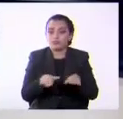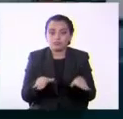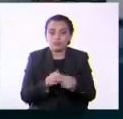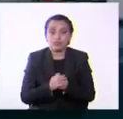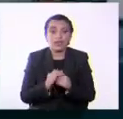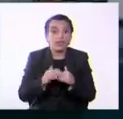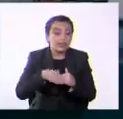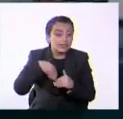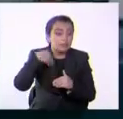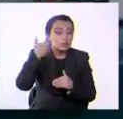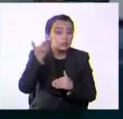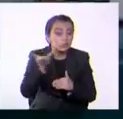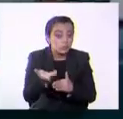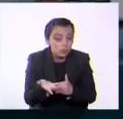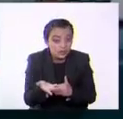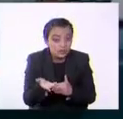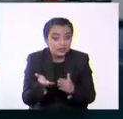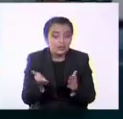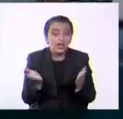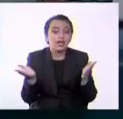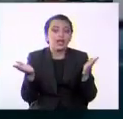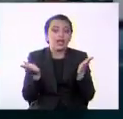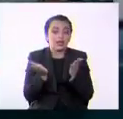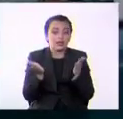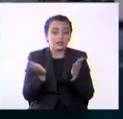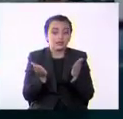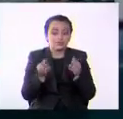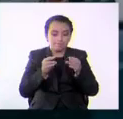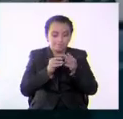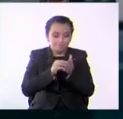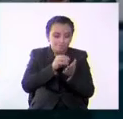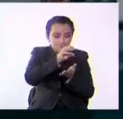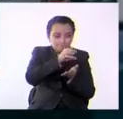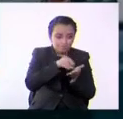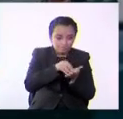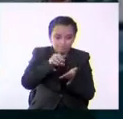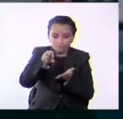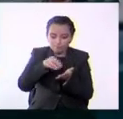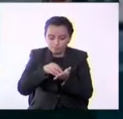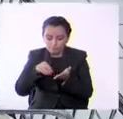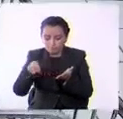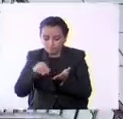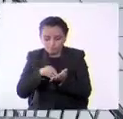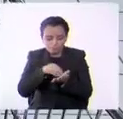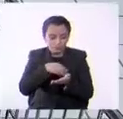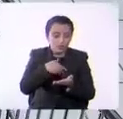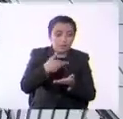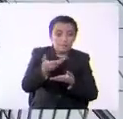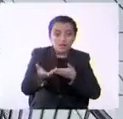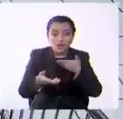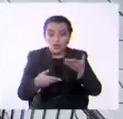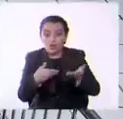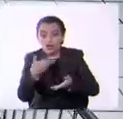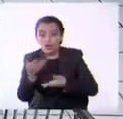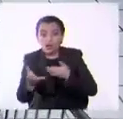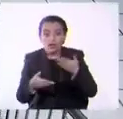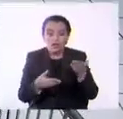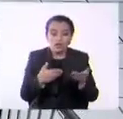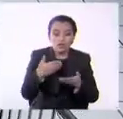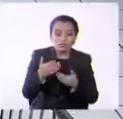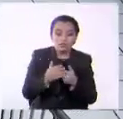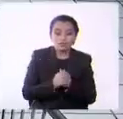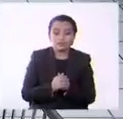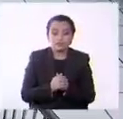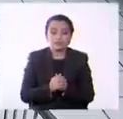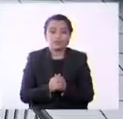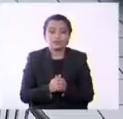pasan a ser distribuidos a los diferentes canales de comercialización, las tiendas, los almacenes, los